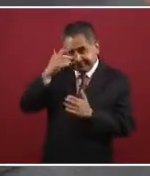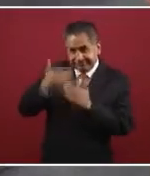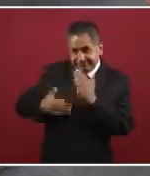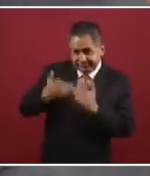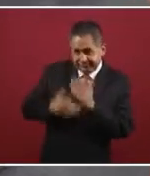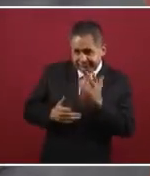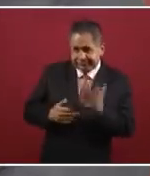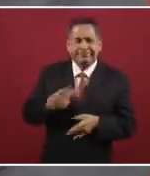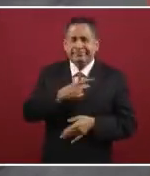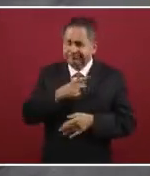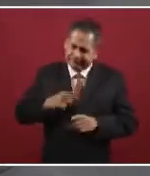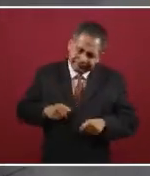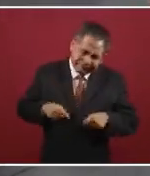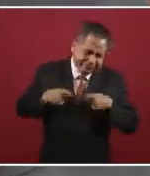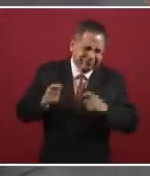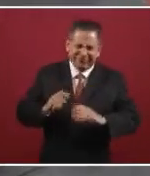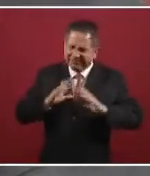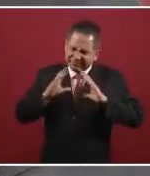que haya